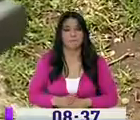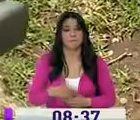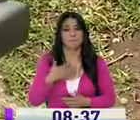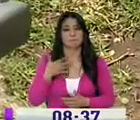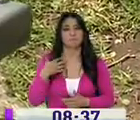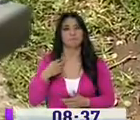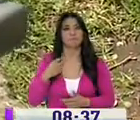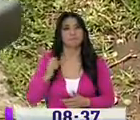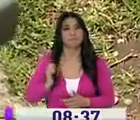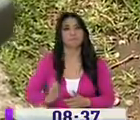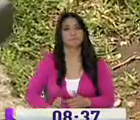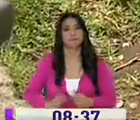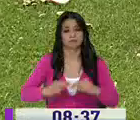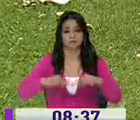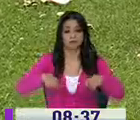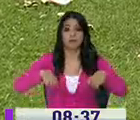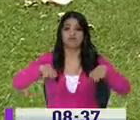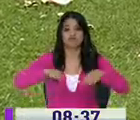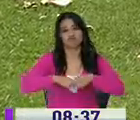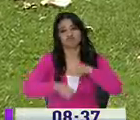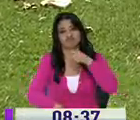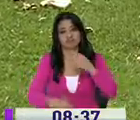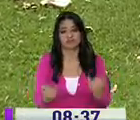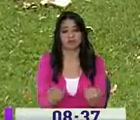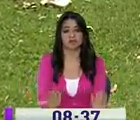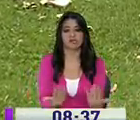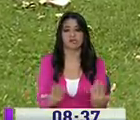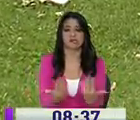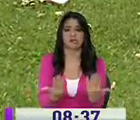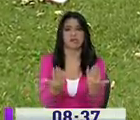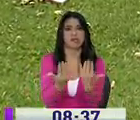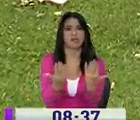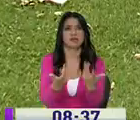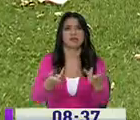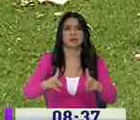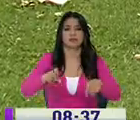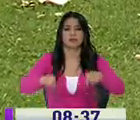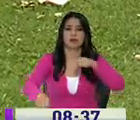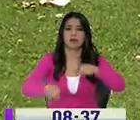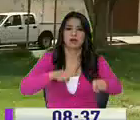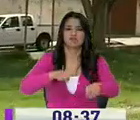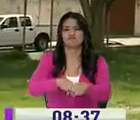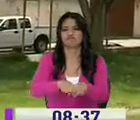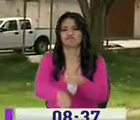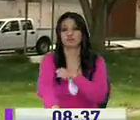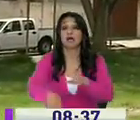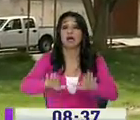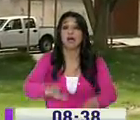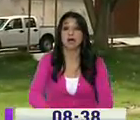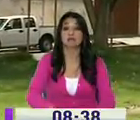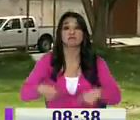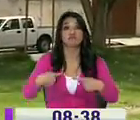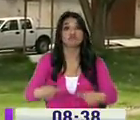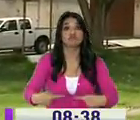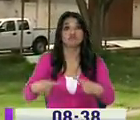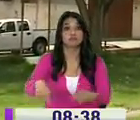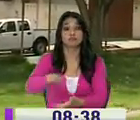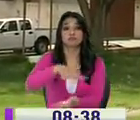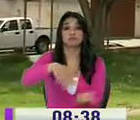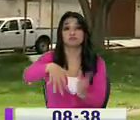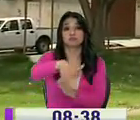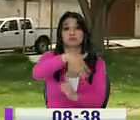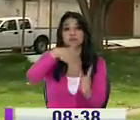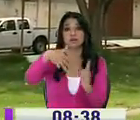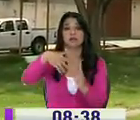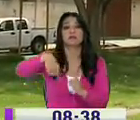columpios rotos la hierba crecida y las máquinas para ejercitarse destruidas así es la situación que viven día a día los vecinos del barrio